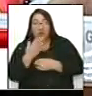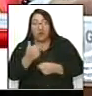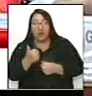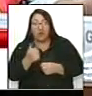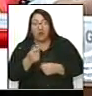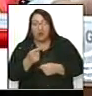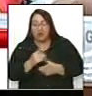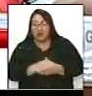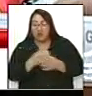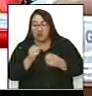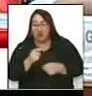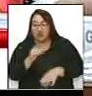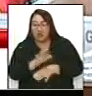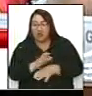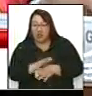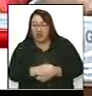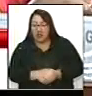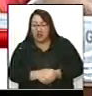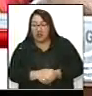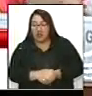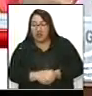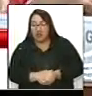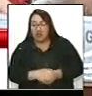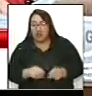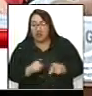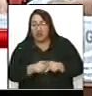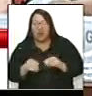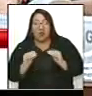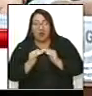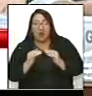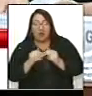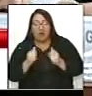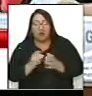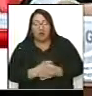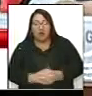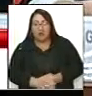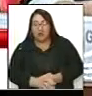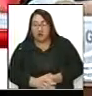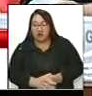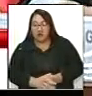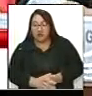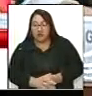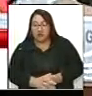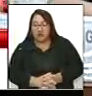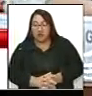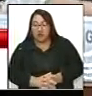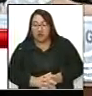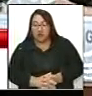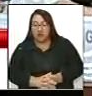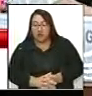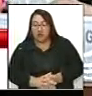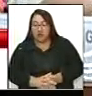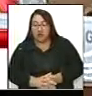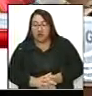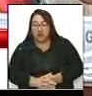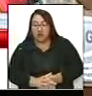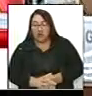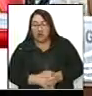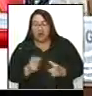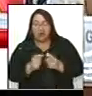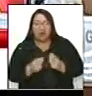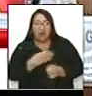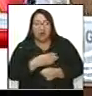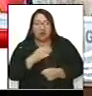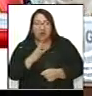estoy convencida de que esta tarde será igual, muy, muy, muy enriquecedor. Quiero dar las palabras a mi colega